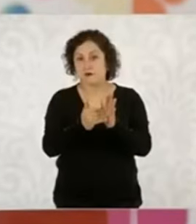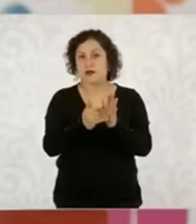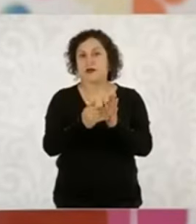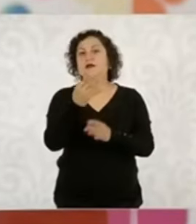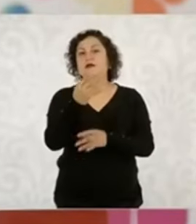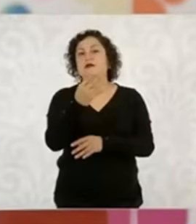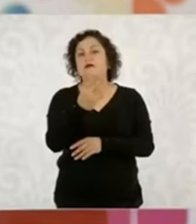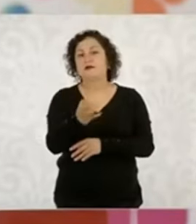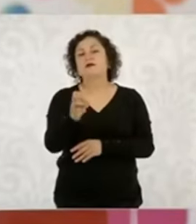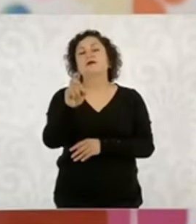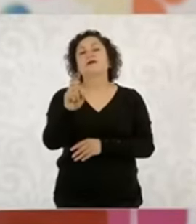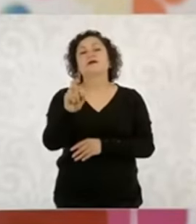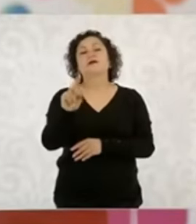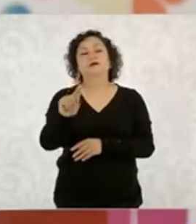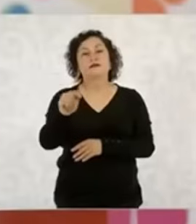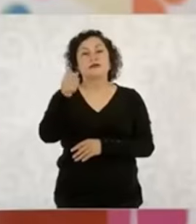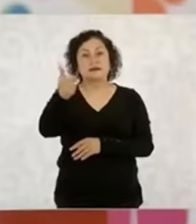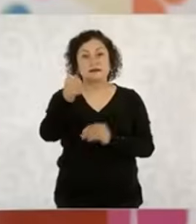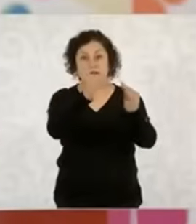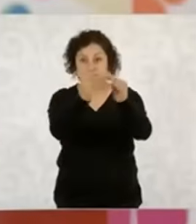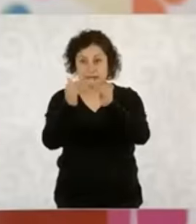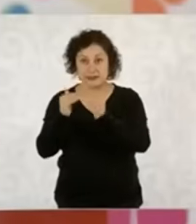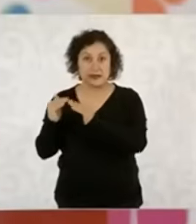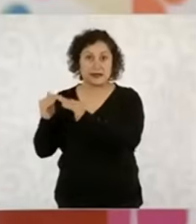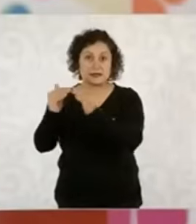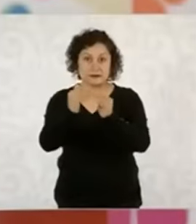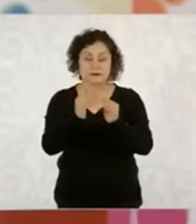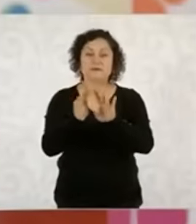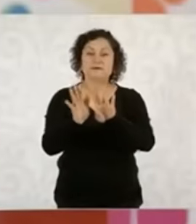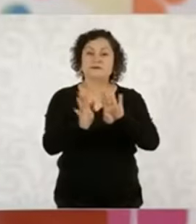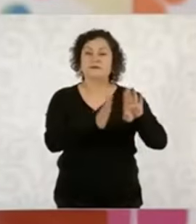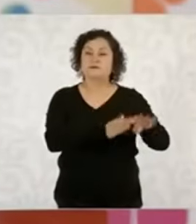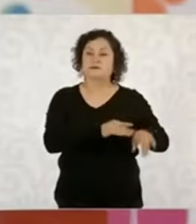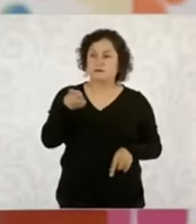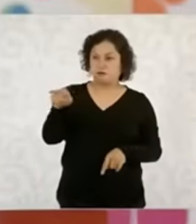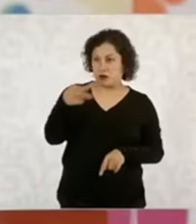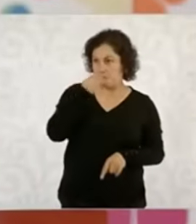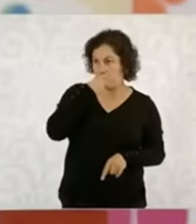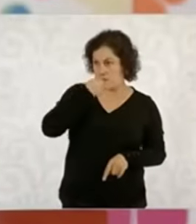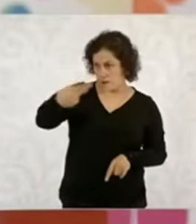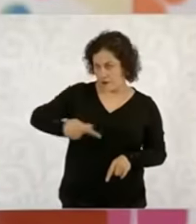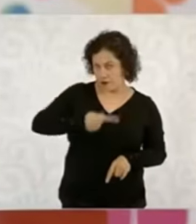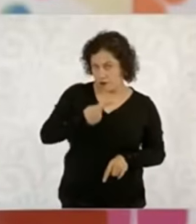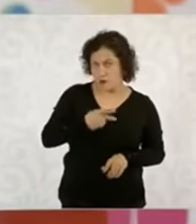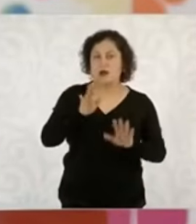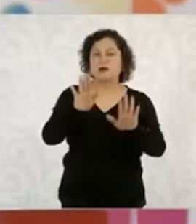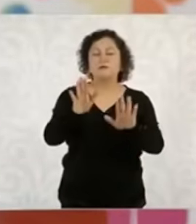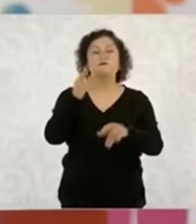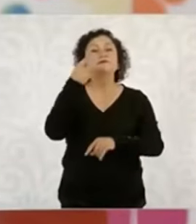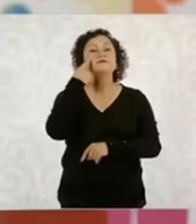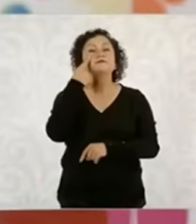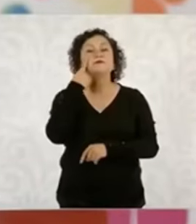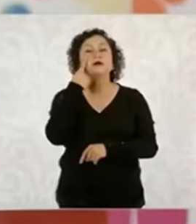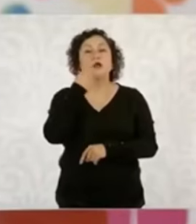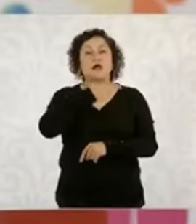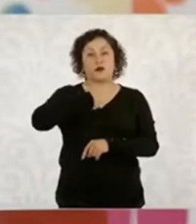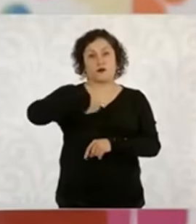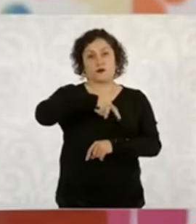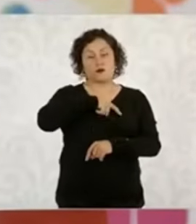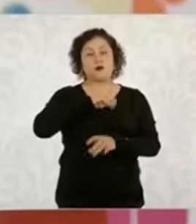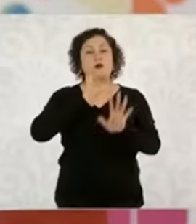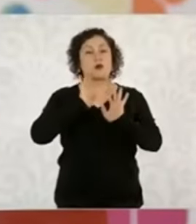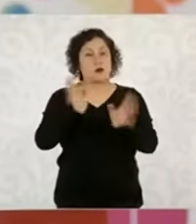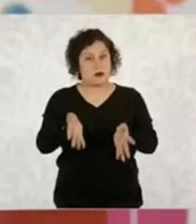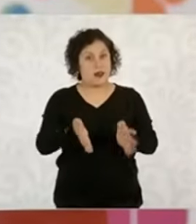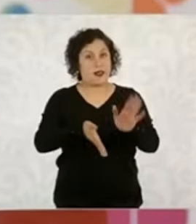45,456 viviendas. Por la pregunta que hacía el compañero, estamos iniciando ya las obras, en